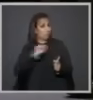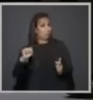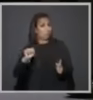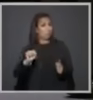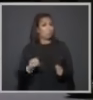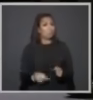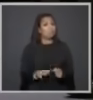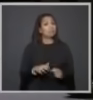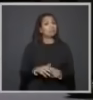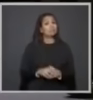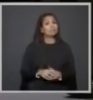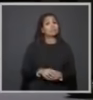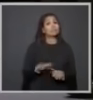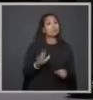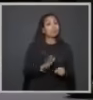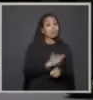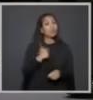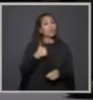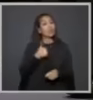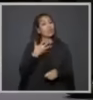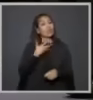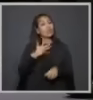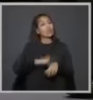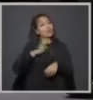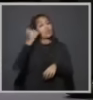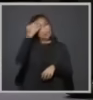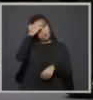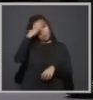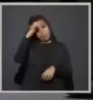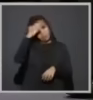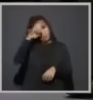tengo ahora más experiencia,